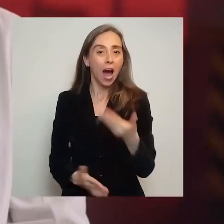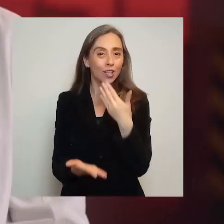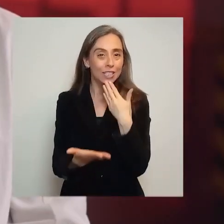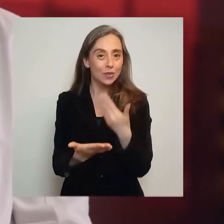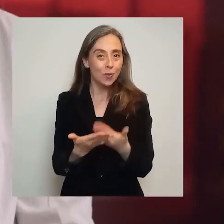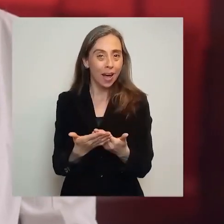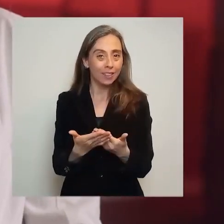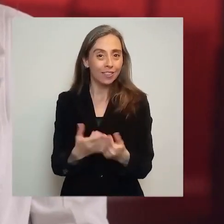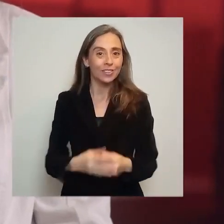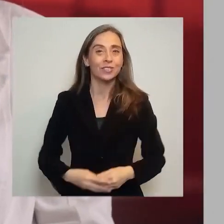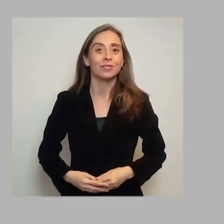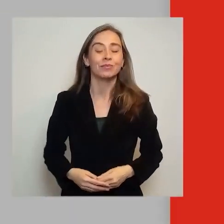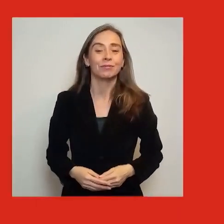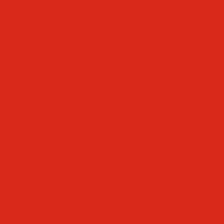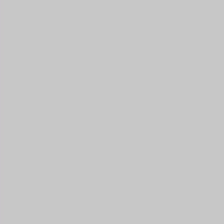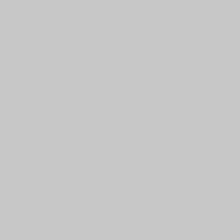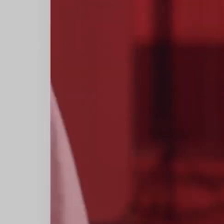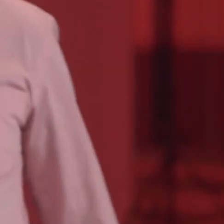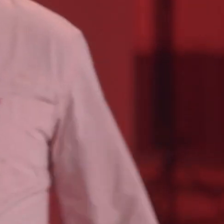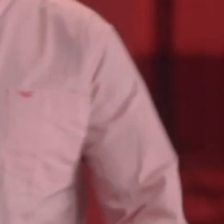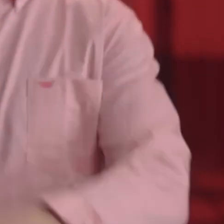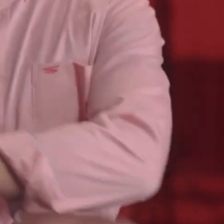cuando.